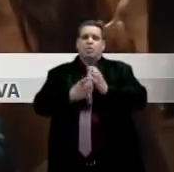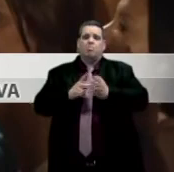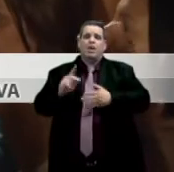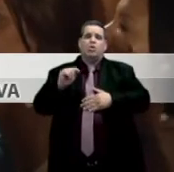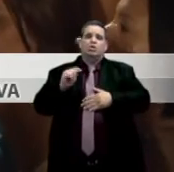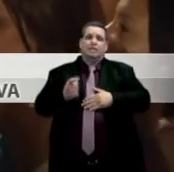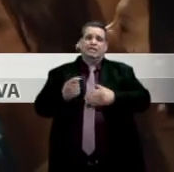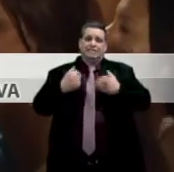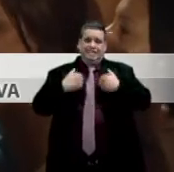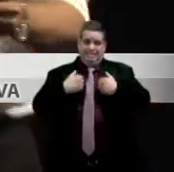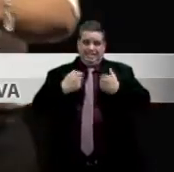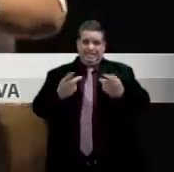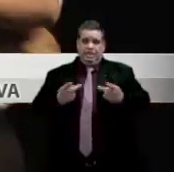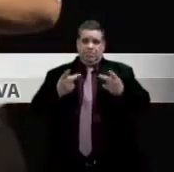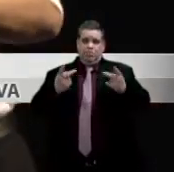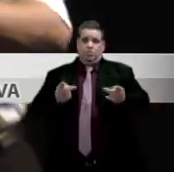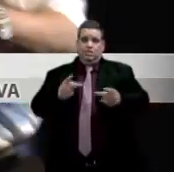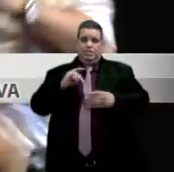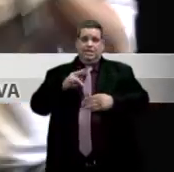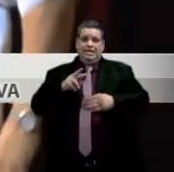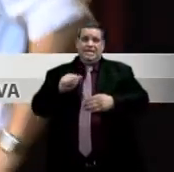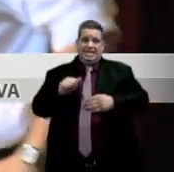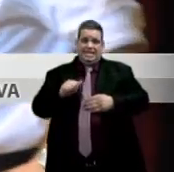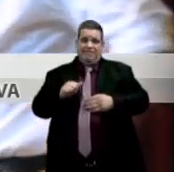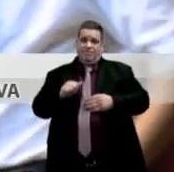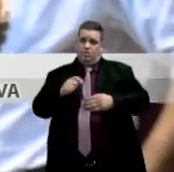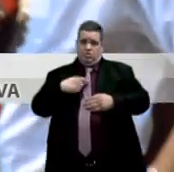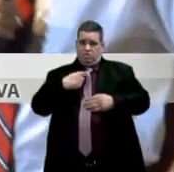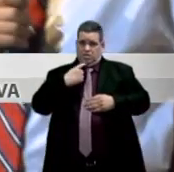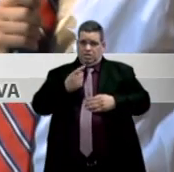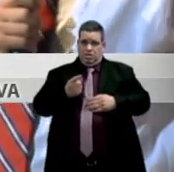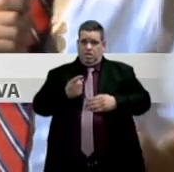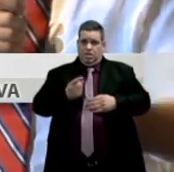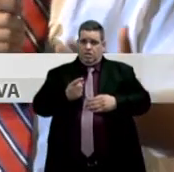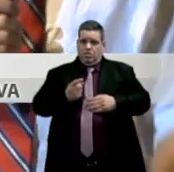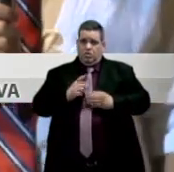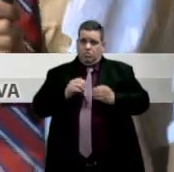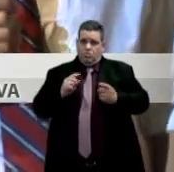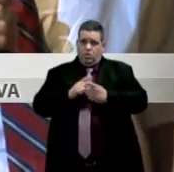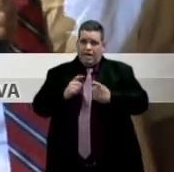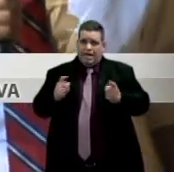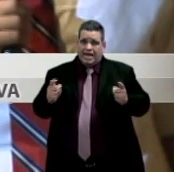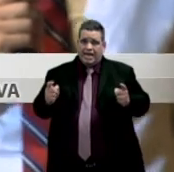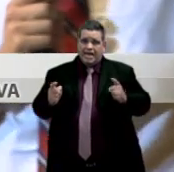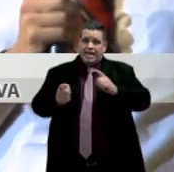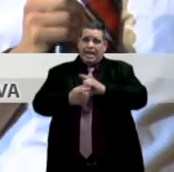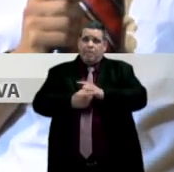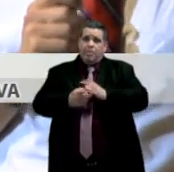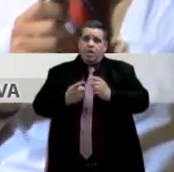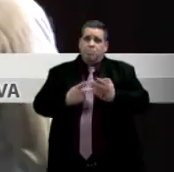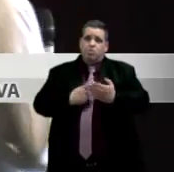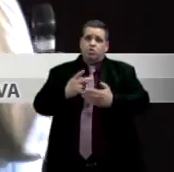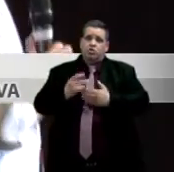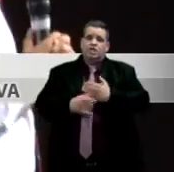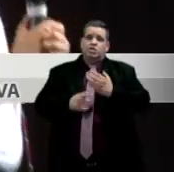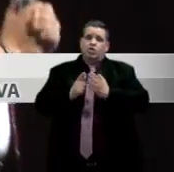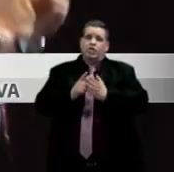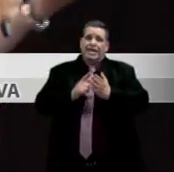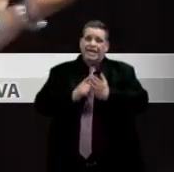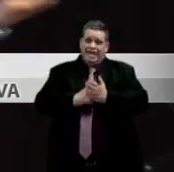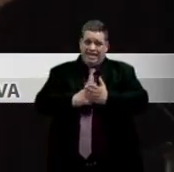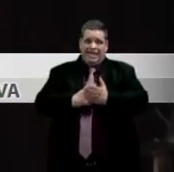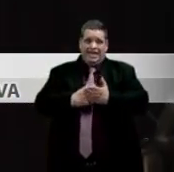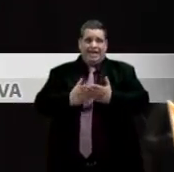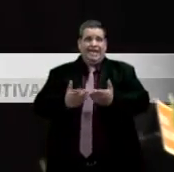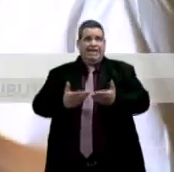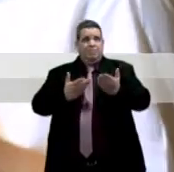que contiene la propuesta del IVA, del cual no se anunciaron nuevos cambios al proyecto de ley ya presentado ante la legislatura.